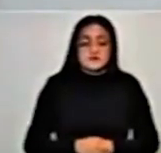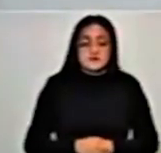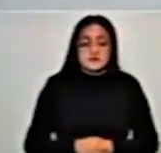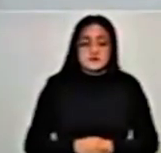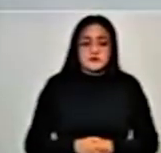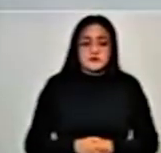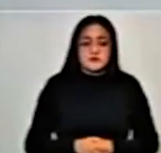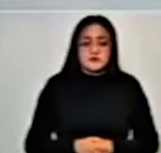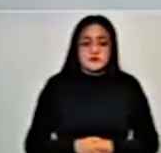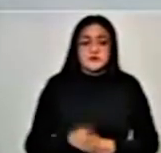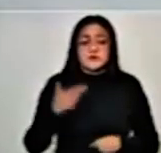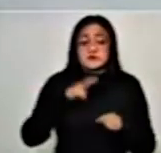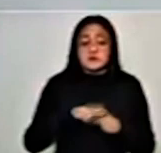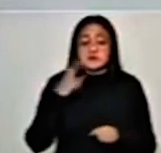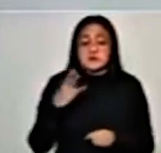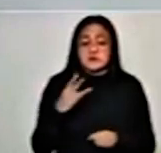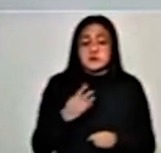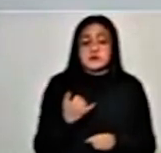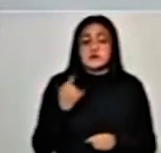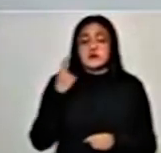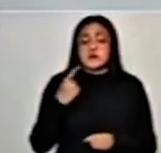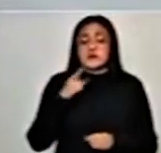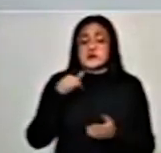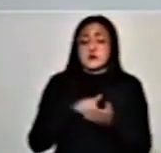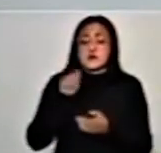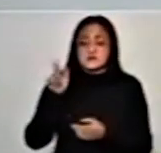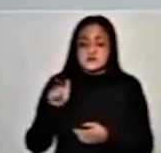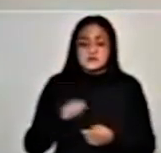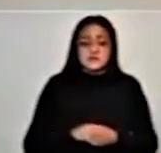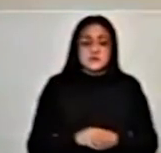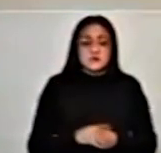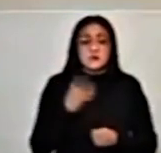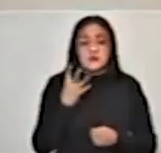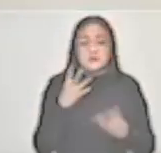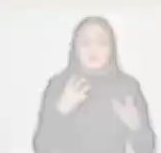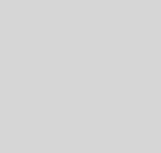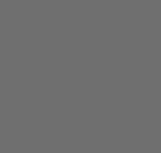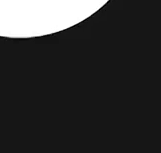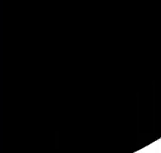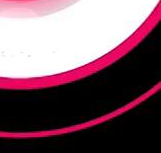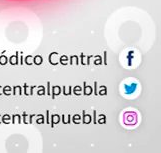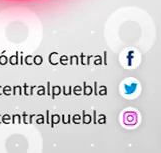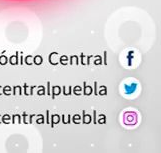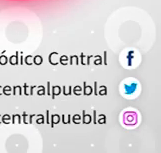En hospitales, 3, gobernador, y 1 en el sitio. 4 personas.